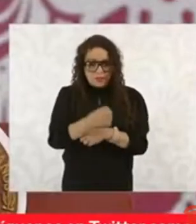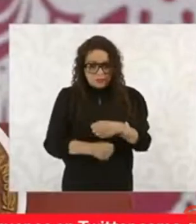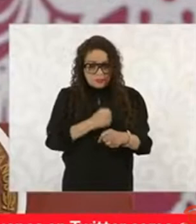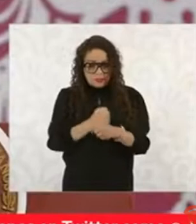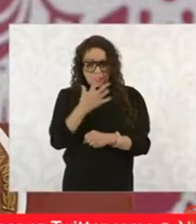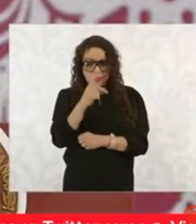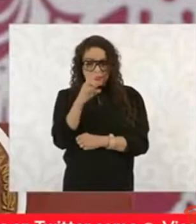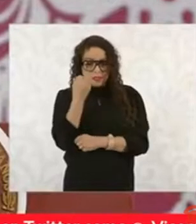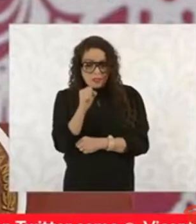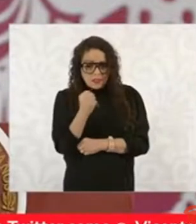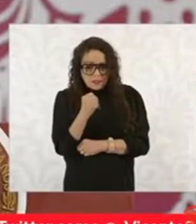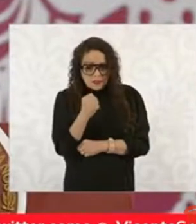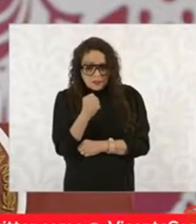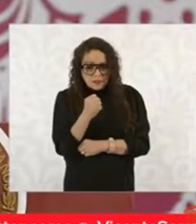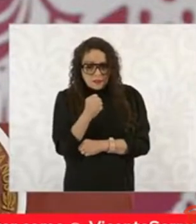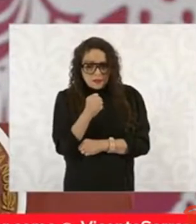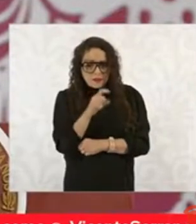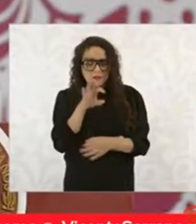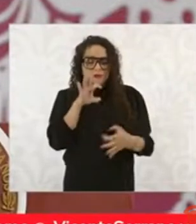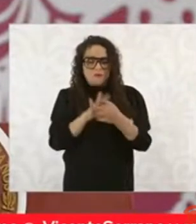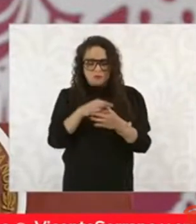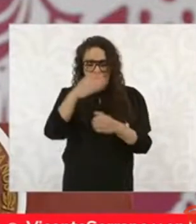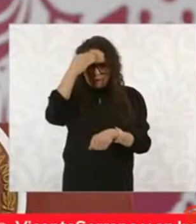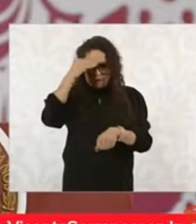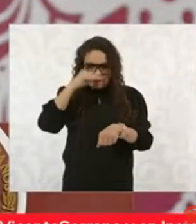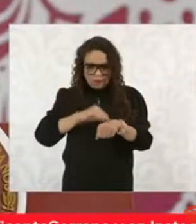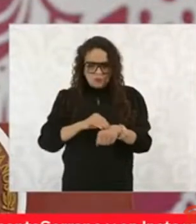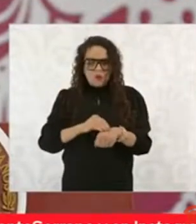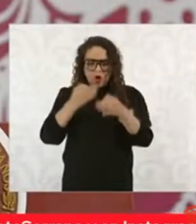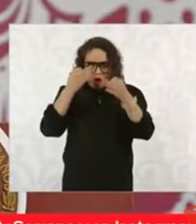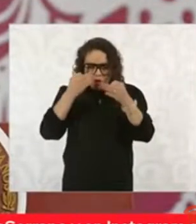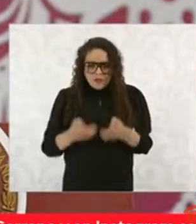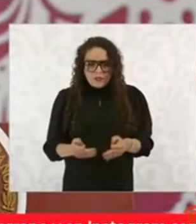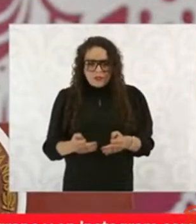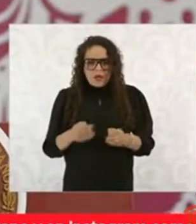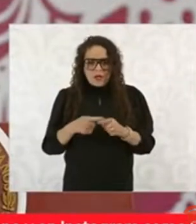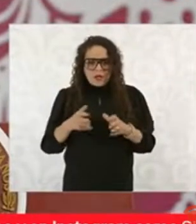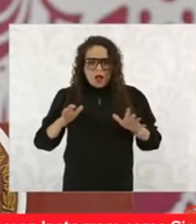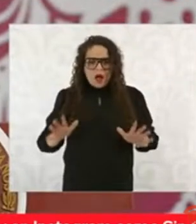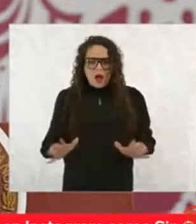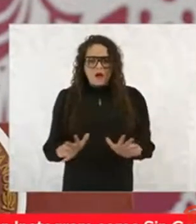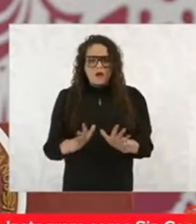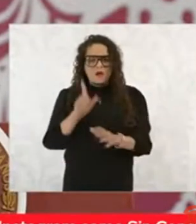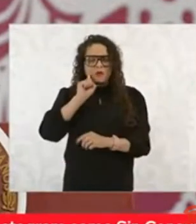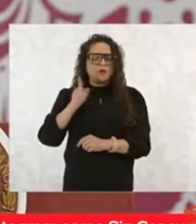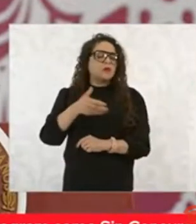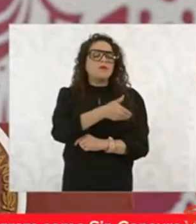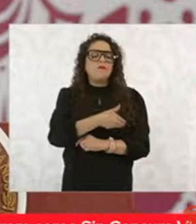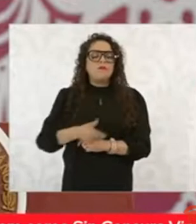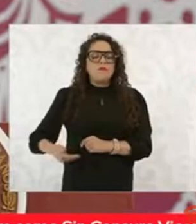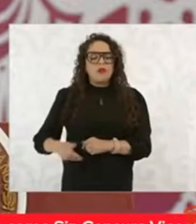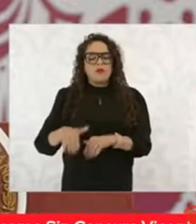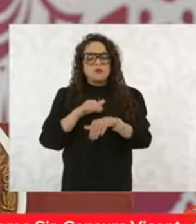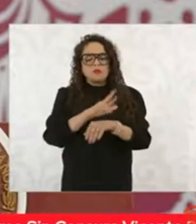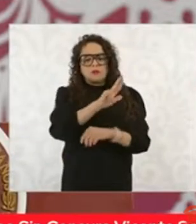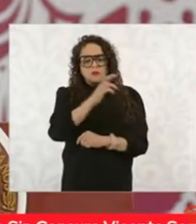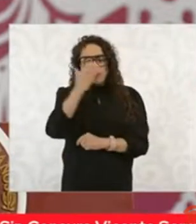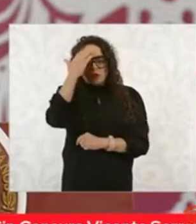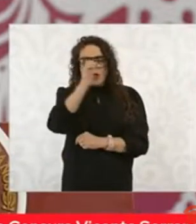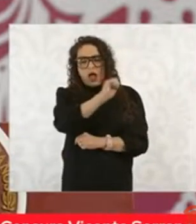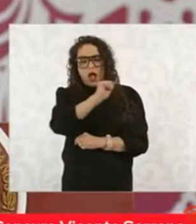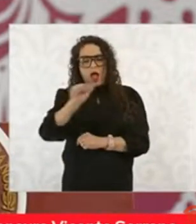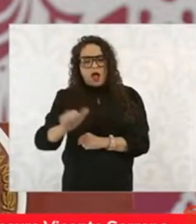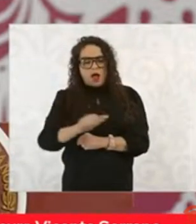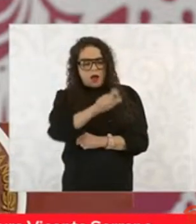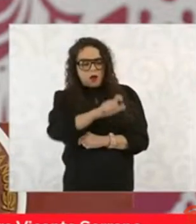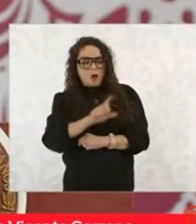septiembre forma parte de las efemérides oficiales que impulsó la presidenta en materia de reconocimiento de las mujeres.